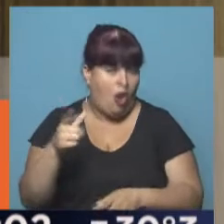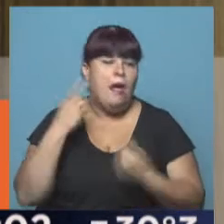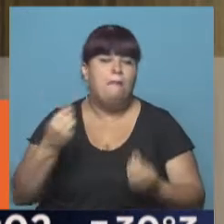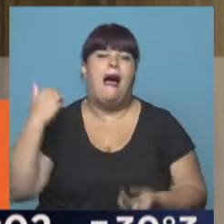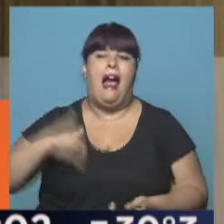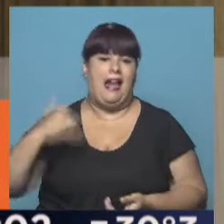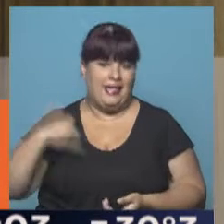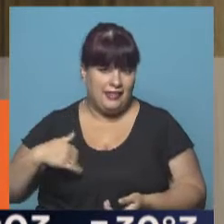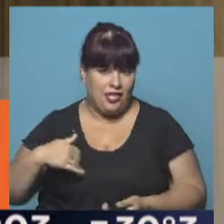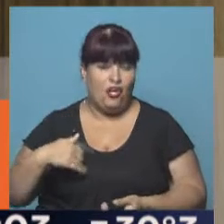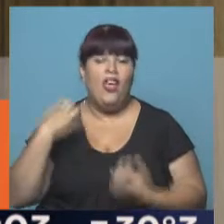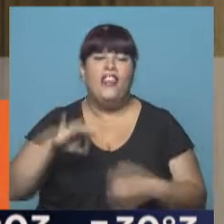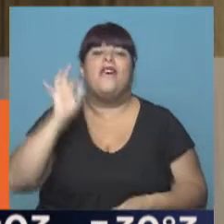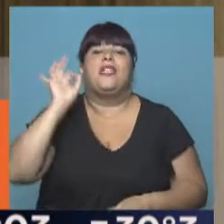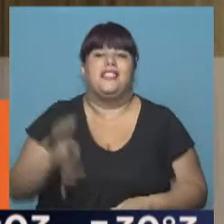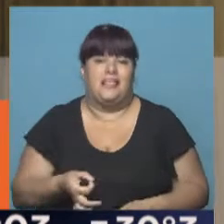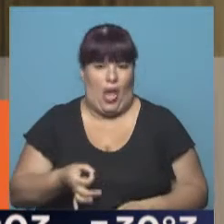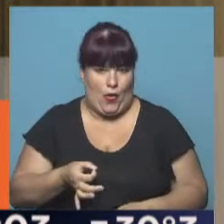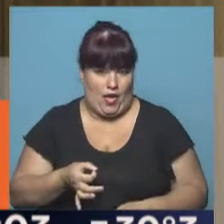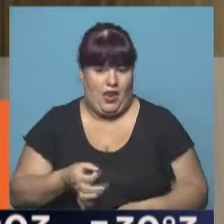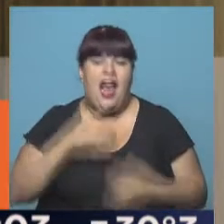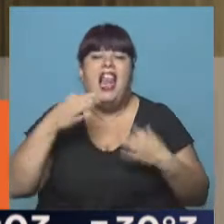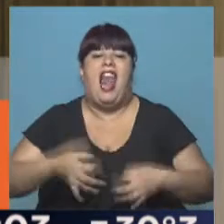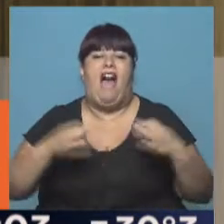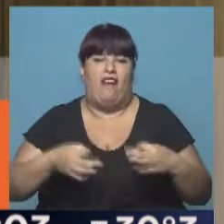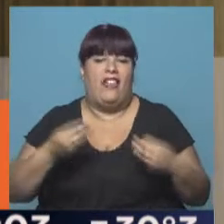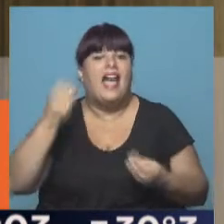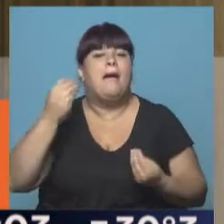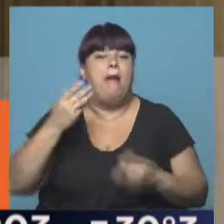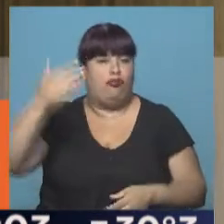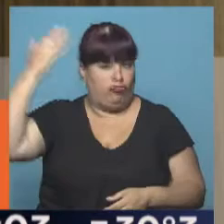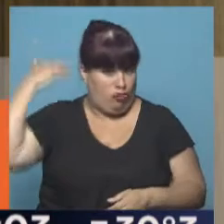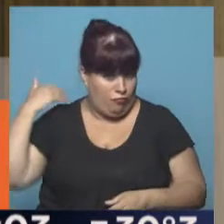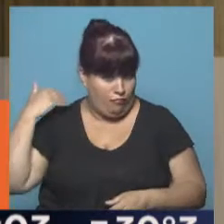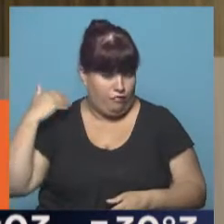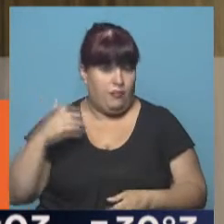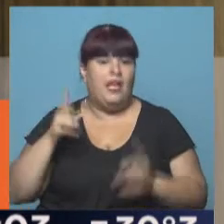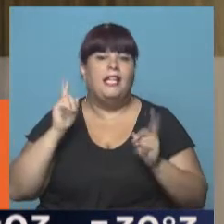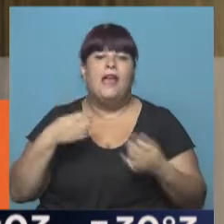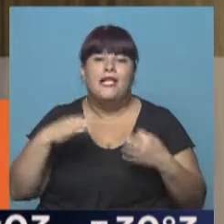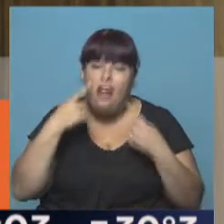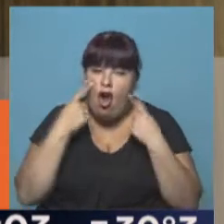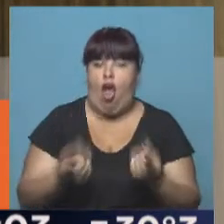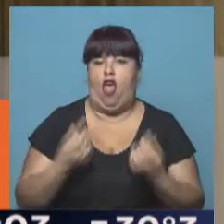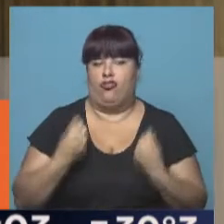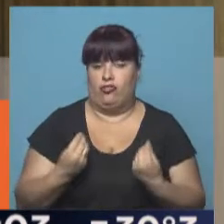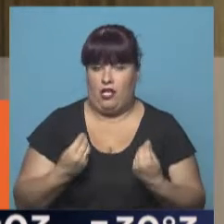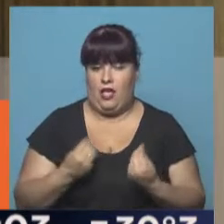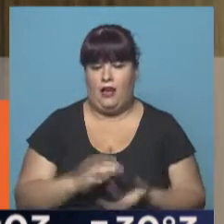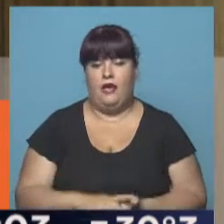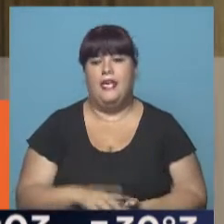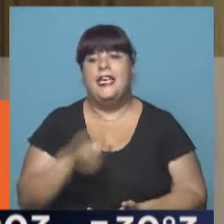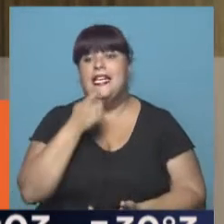los argentinos conozcamos la realidad de lo que ha sucedido y conozcamos